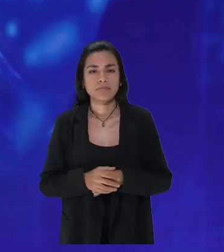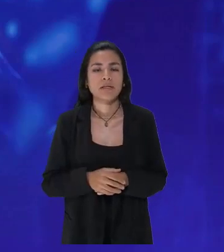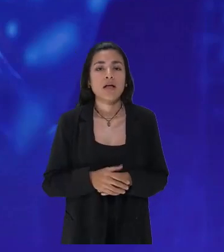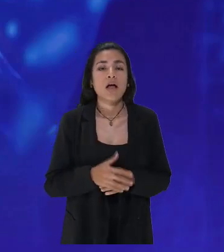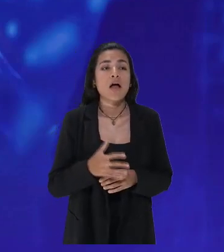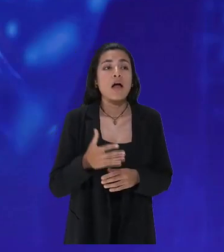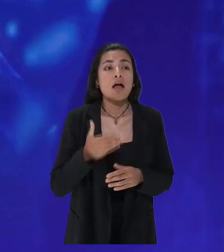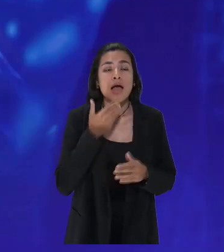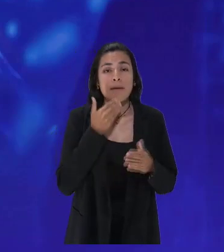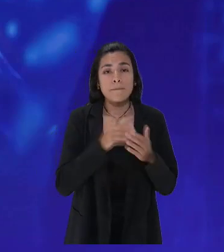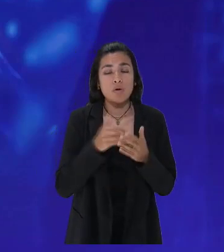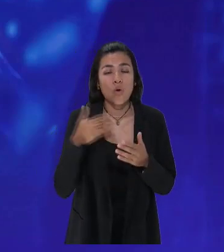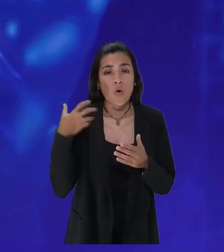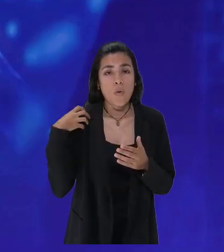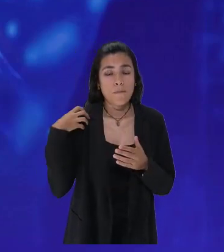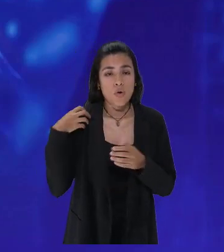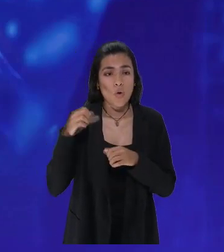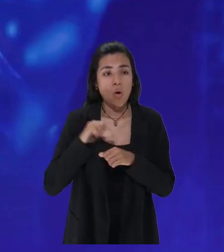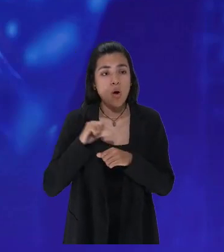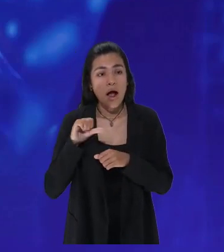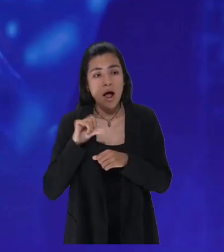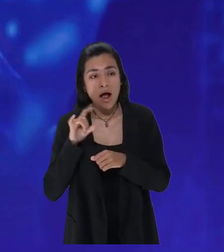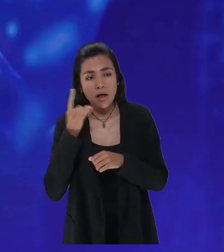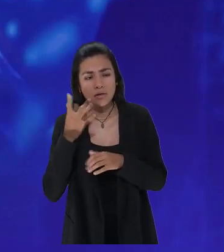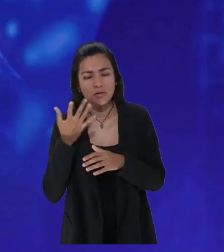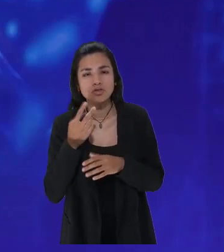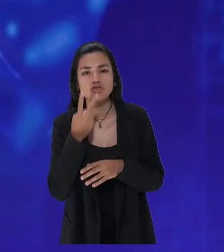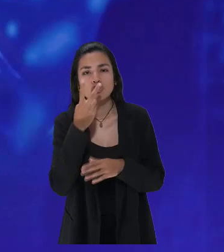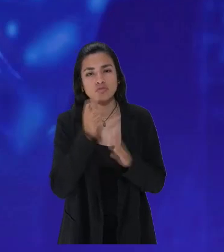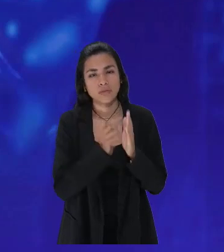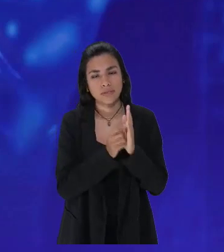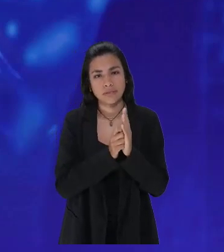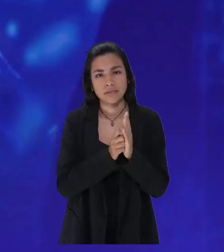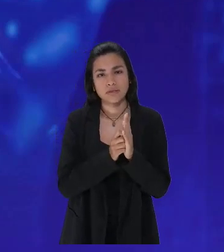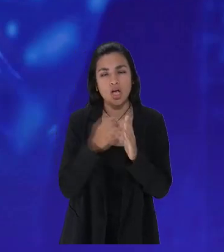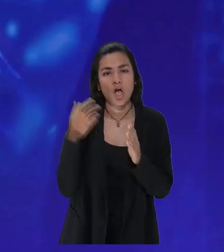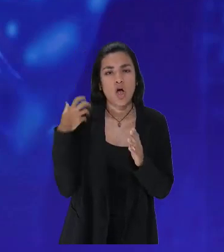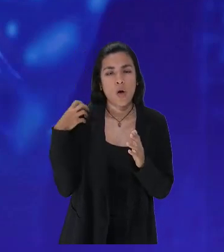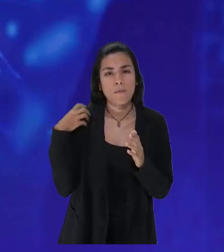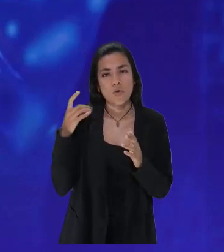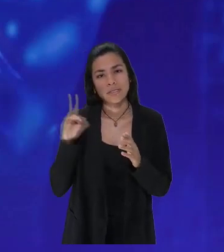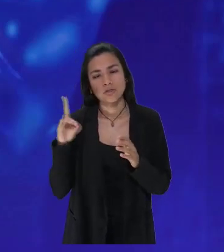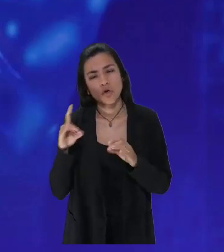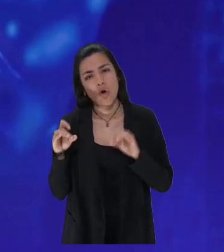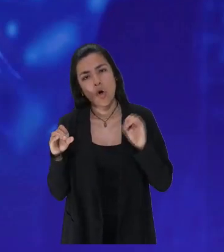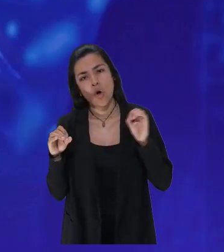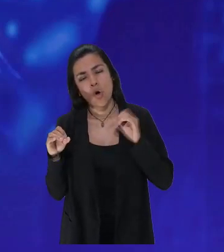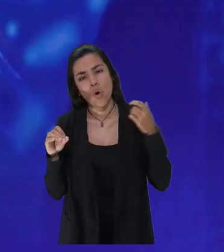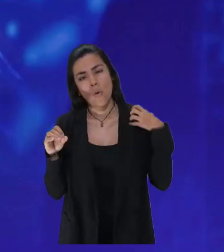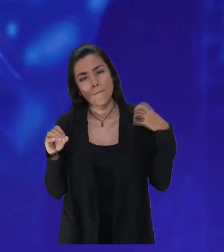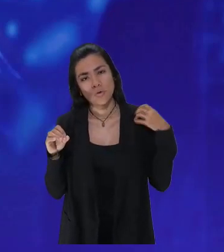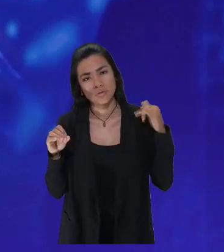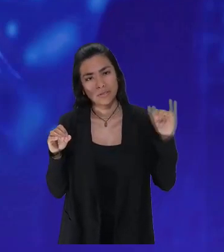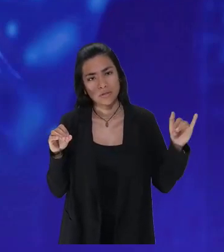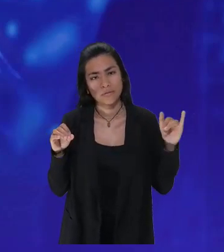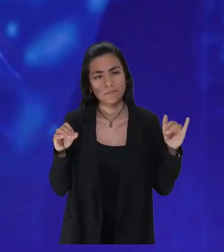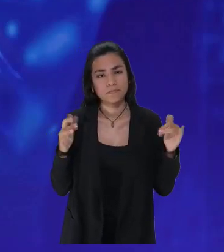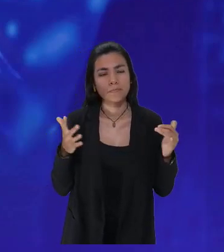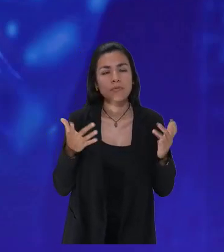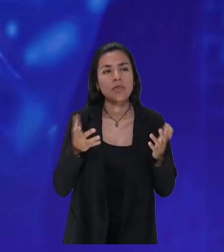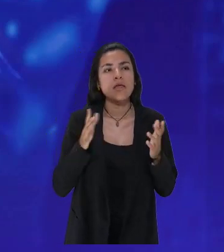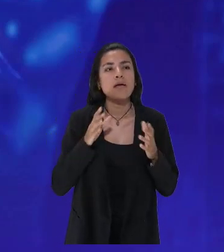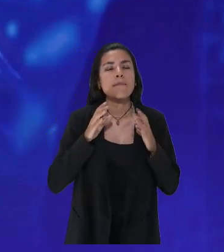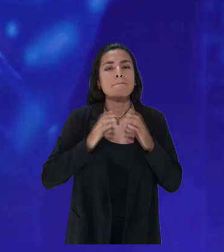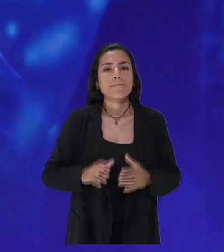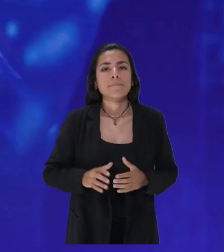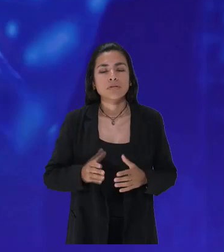en un cadáver, solo tengo 2 intentos de entrenamiento. Hombro derecho, hombro izquierdo. Y una limitante de personas alrededor del cadáver. Entonces,